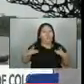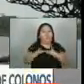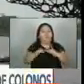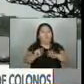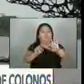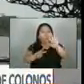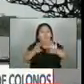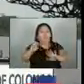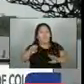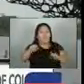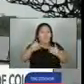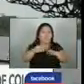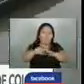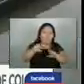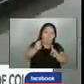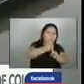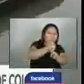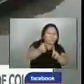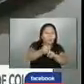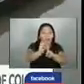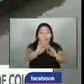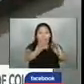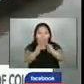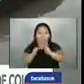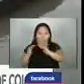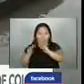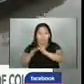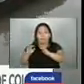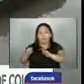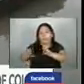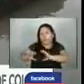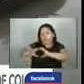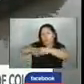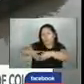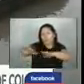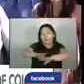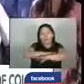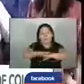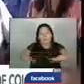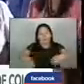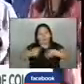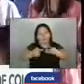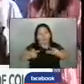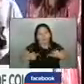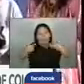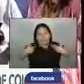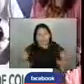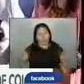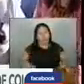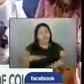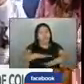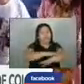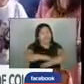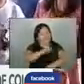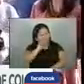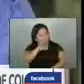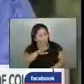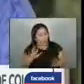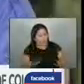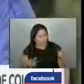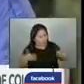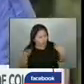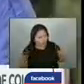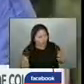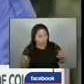700 agresiones a los comunitarios. El Comité para la Eliminación de la Discriminación Racial expresó gran alarma por los